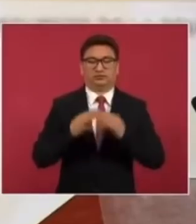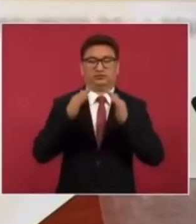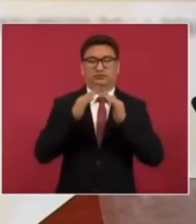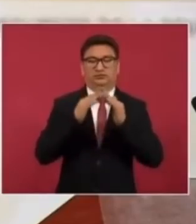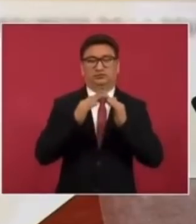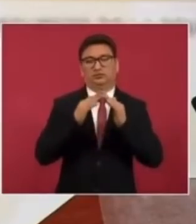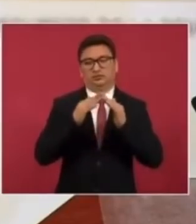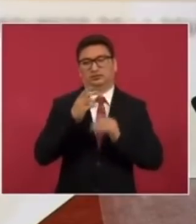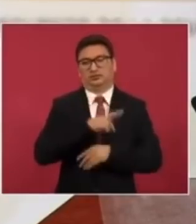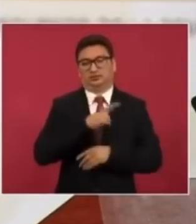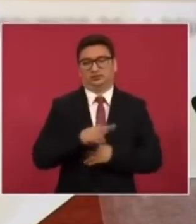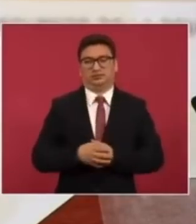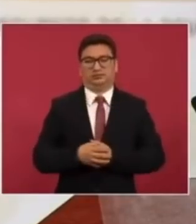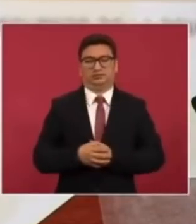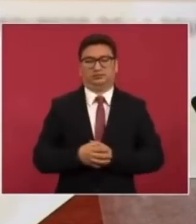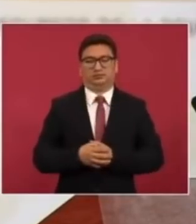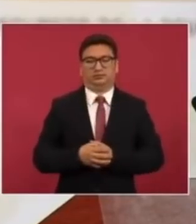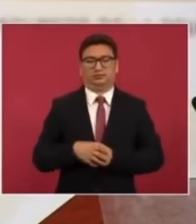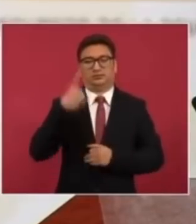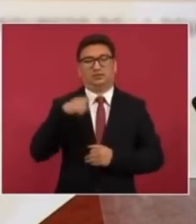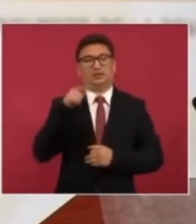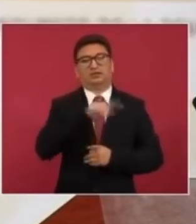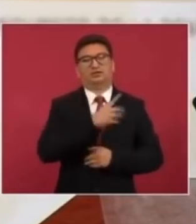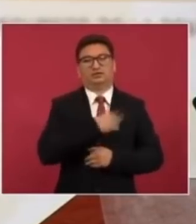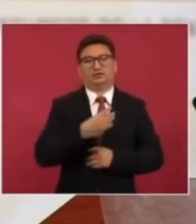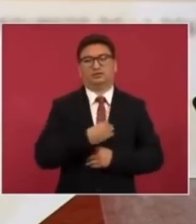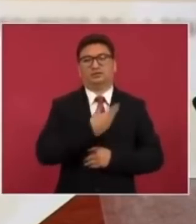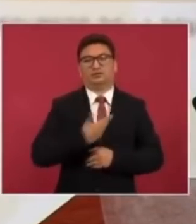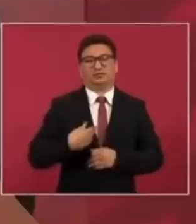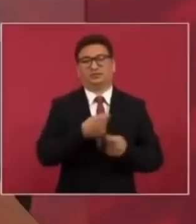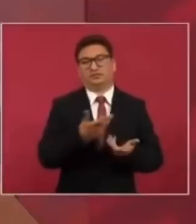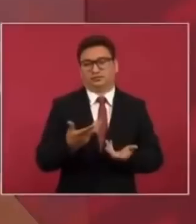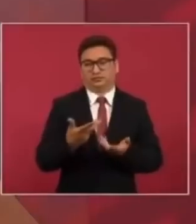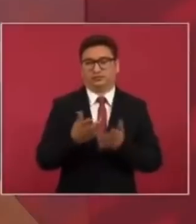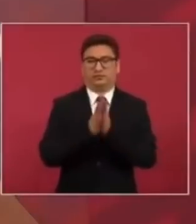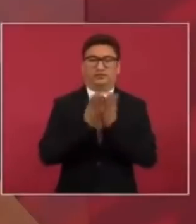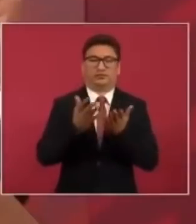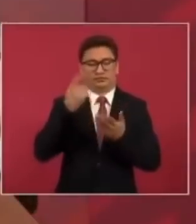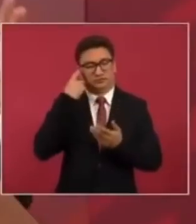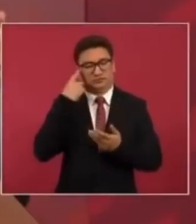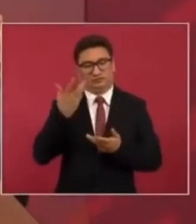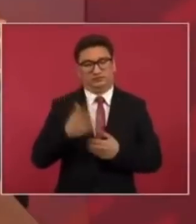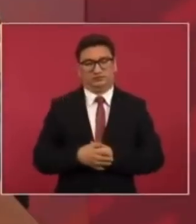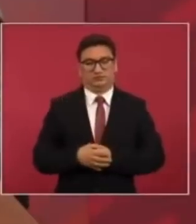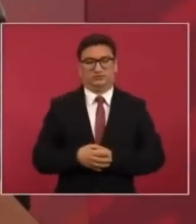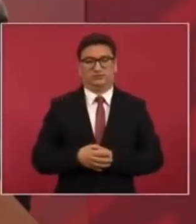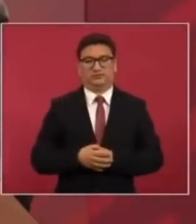la casa a uno de los hijos del presidente? O sea,